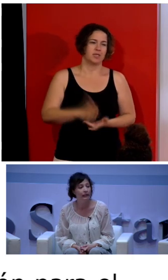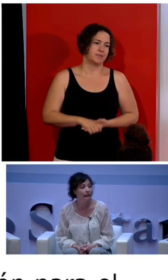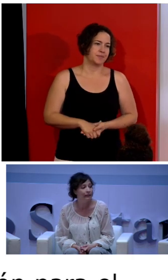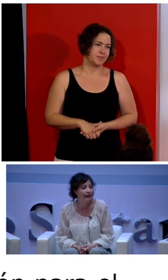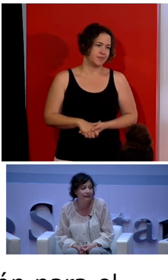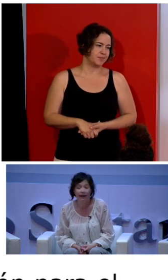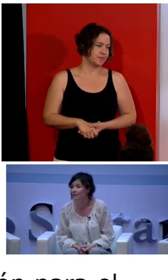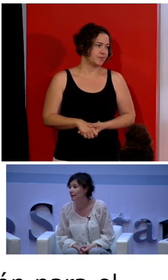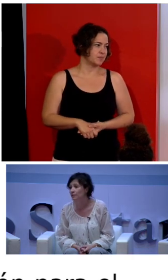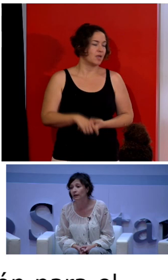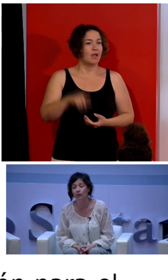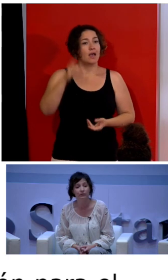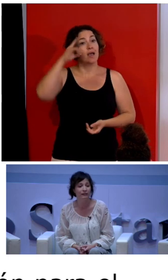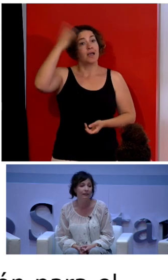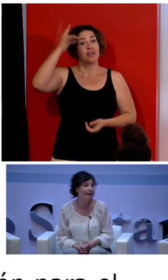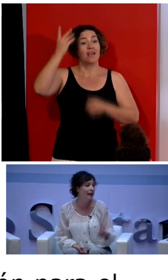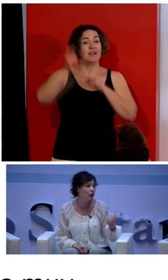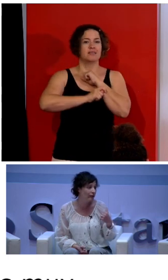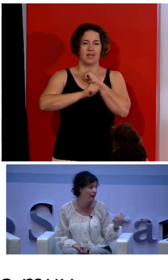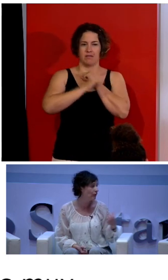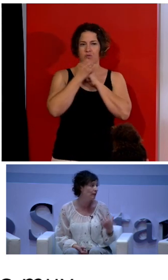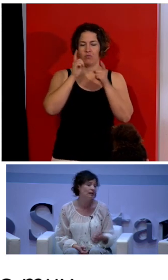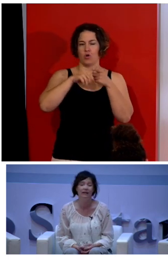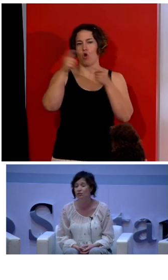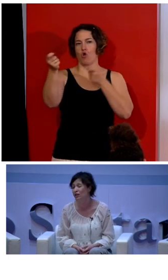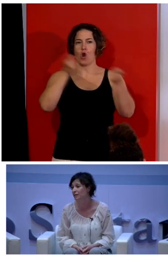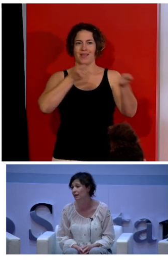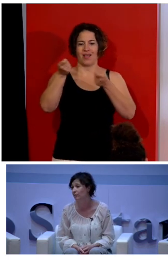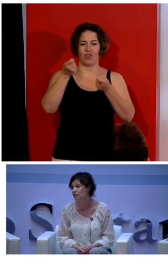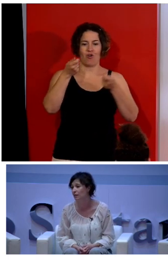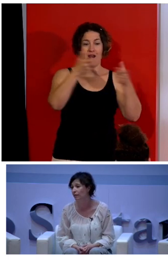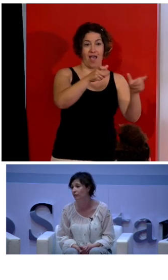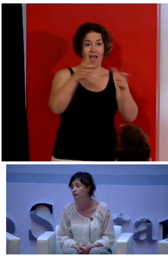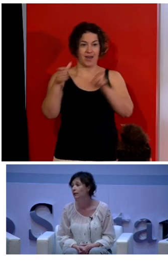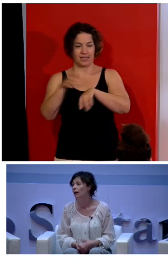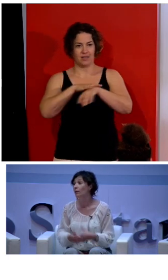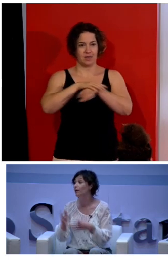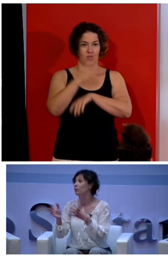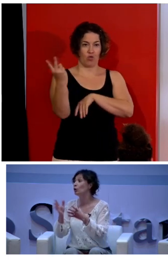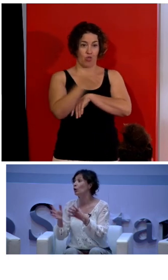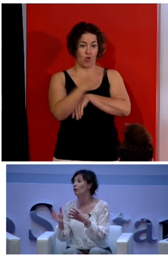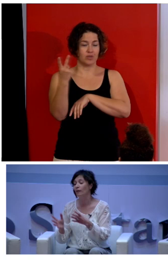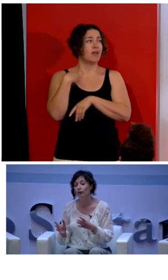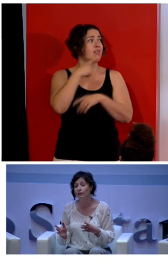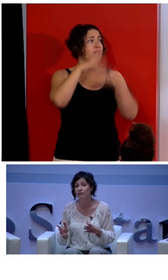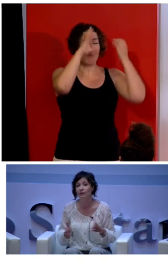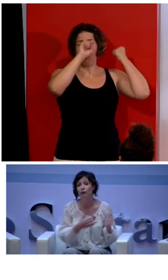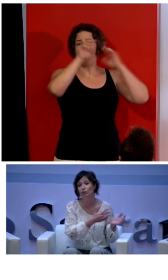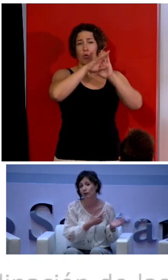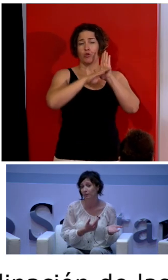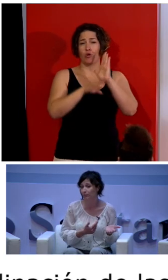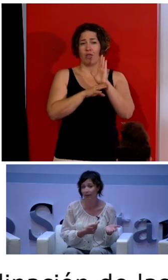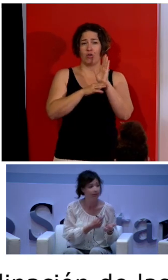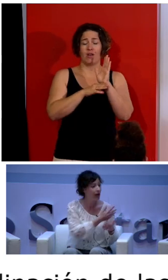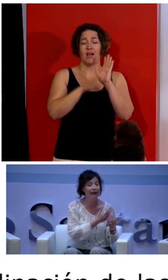Y ideas claves que han salido, pues el tema de la coordinación entre las dos áreas de la administración. Aunque pone protocolo de coordinación entre administraciones,